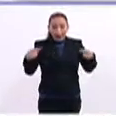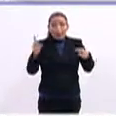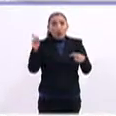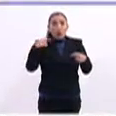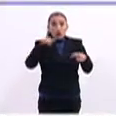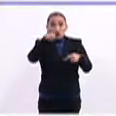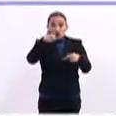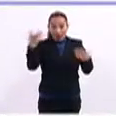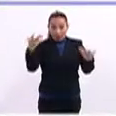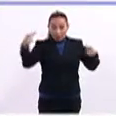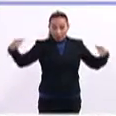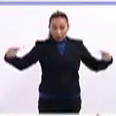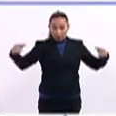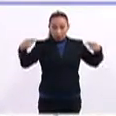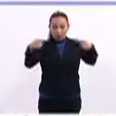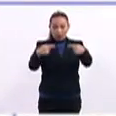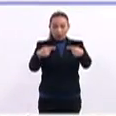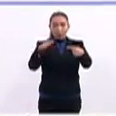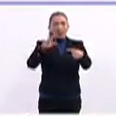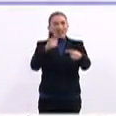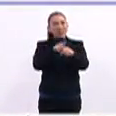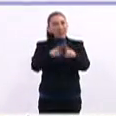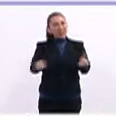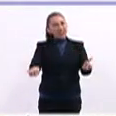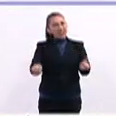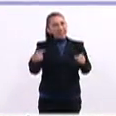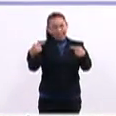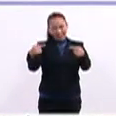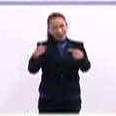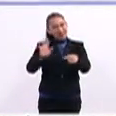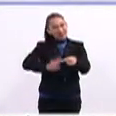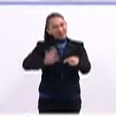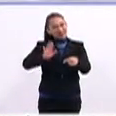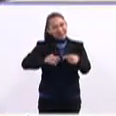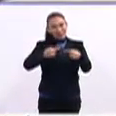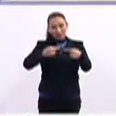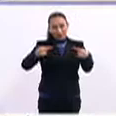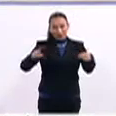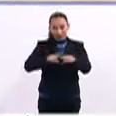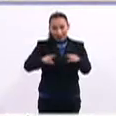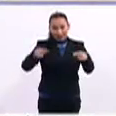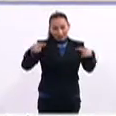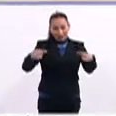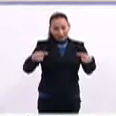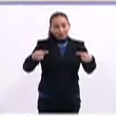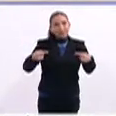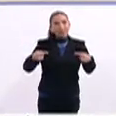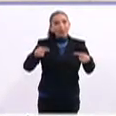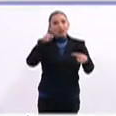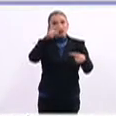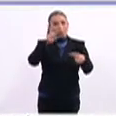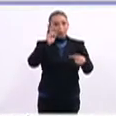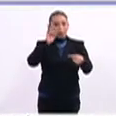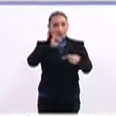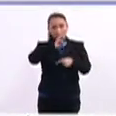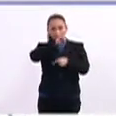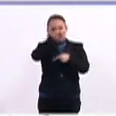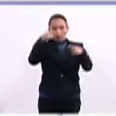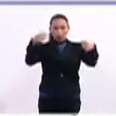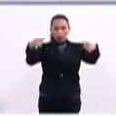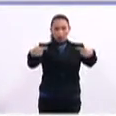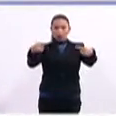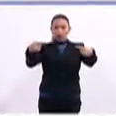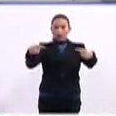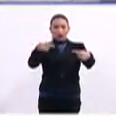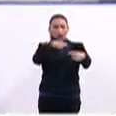cuando lo colocas uno frente al otro, parece que es otro el que está enfrente. Y si tú los ves de lejos, pareciera que